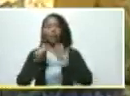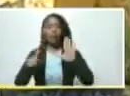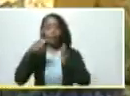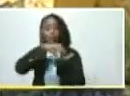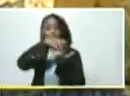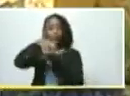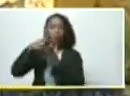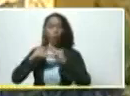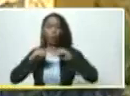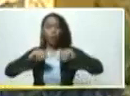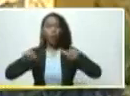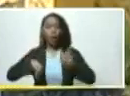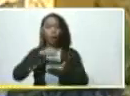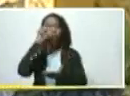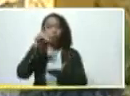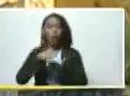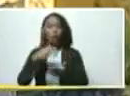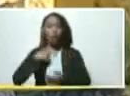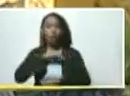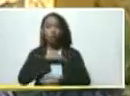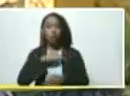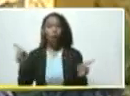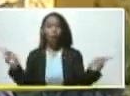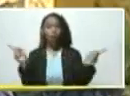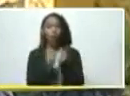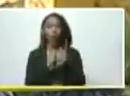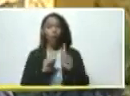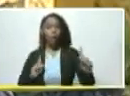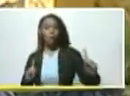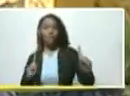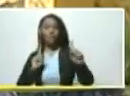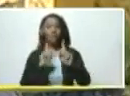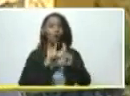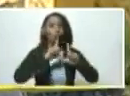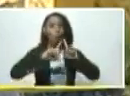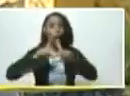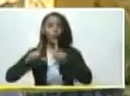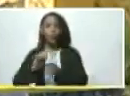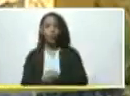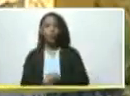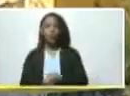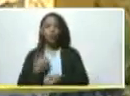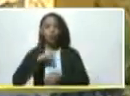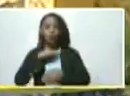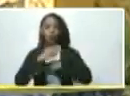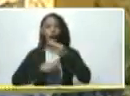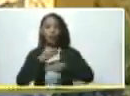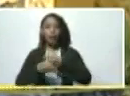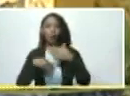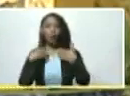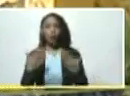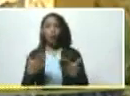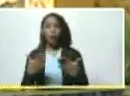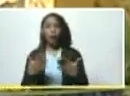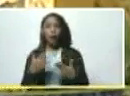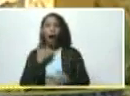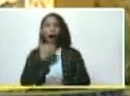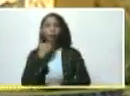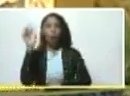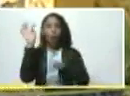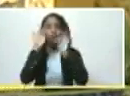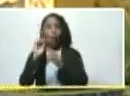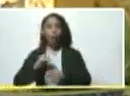dentro del territorio nacional, nosotros acortamos la distancia logística. Nosotros vamos a hacer que, bueno, que de alguna manera podamos